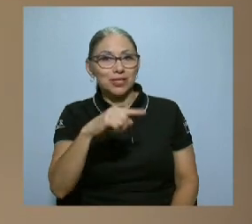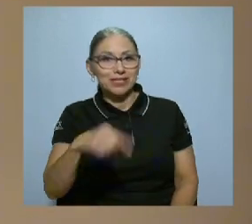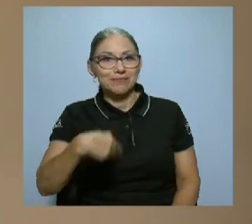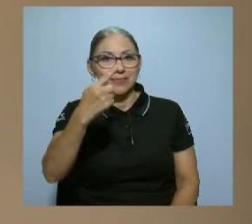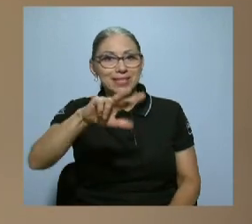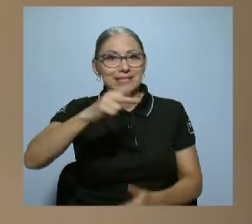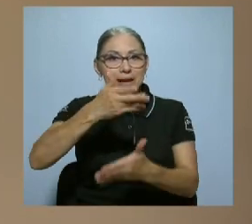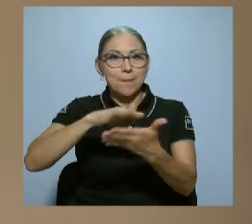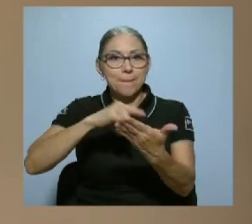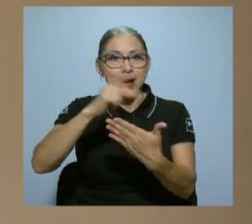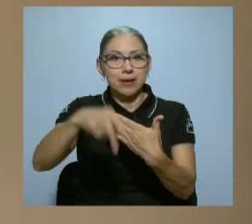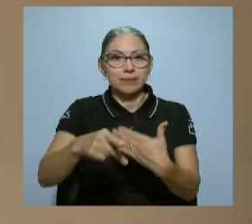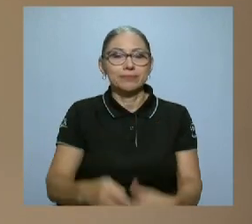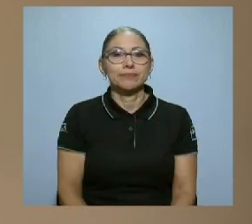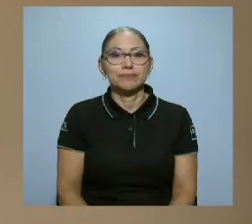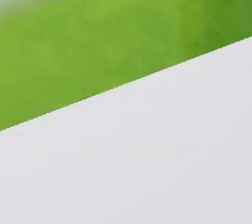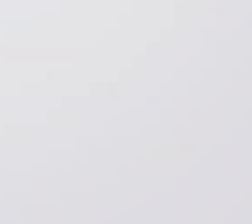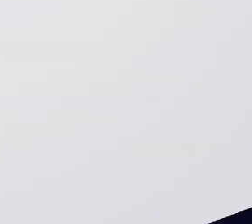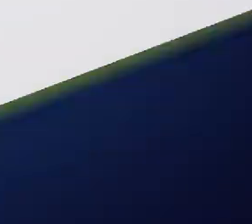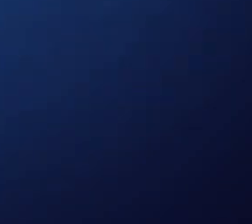segmento.